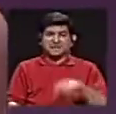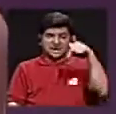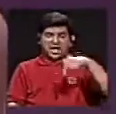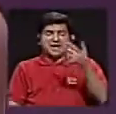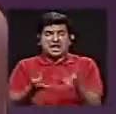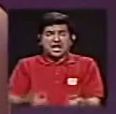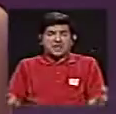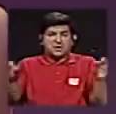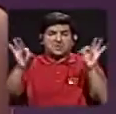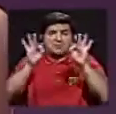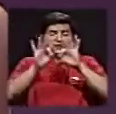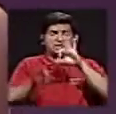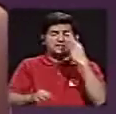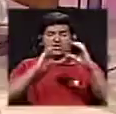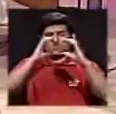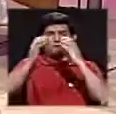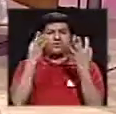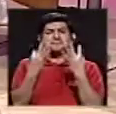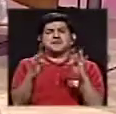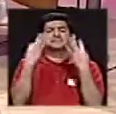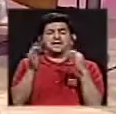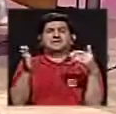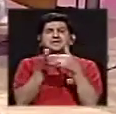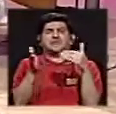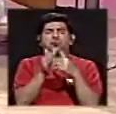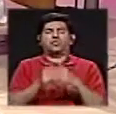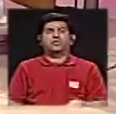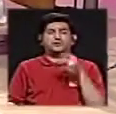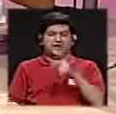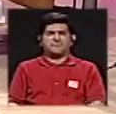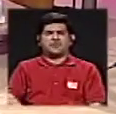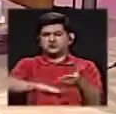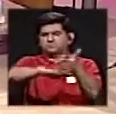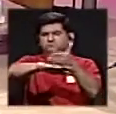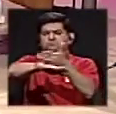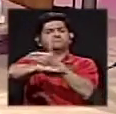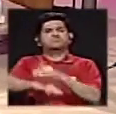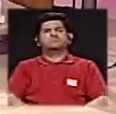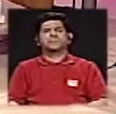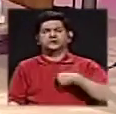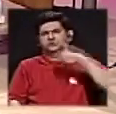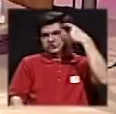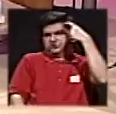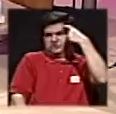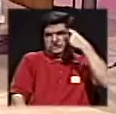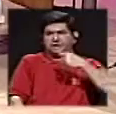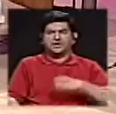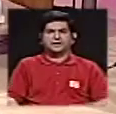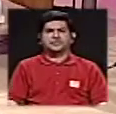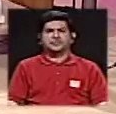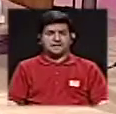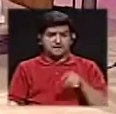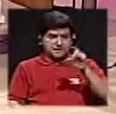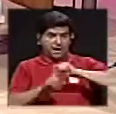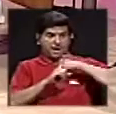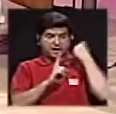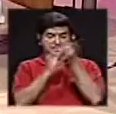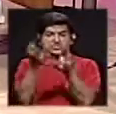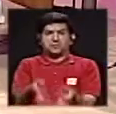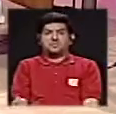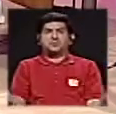importantes que quieren volver a levantarlo y pienso que eso fue